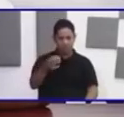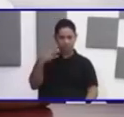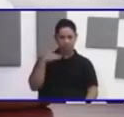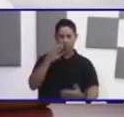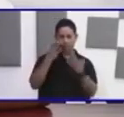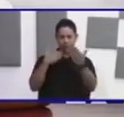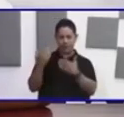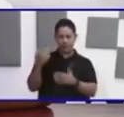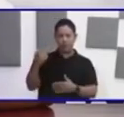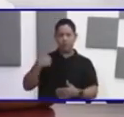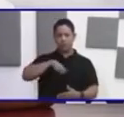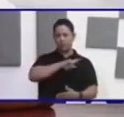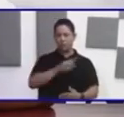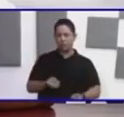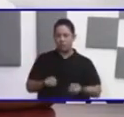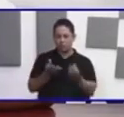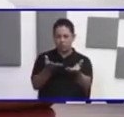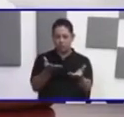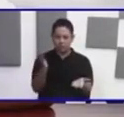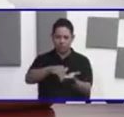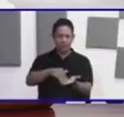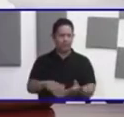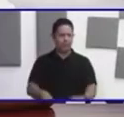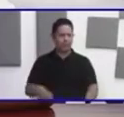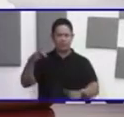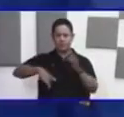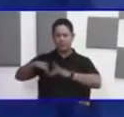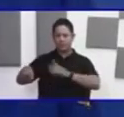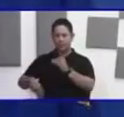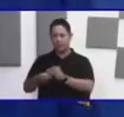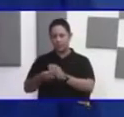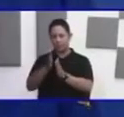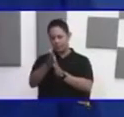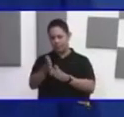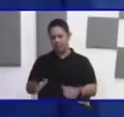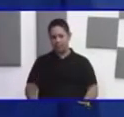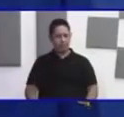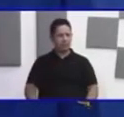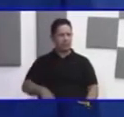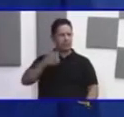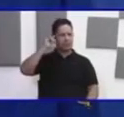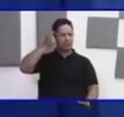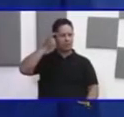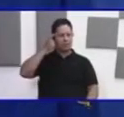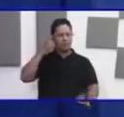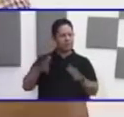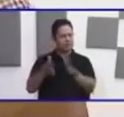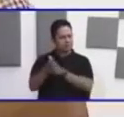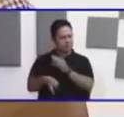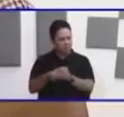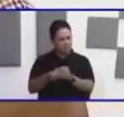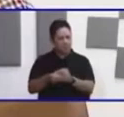este proyecto de Todos por un Nuevo Comienzo. Secretario, si tienes algo que adicionar. Sí, señor gobernador, adicional de que bajo